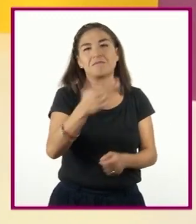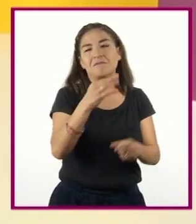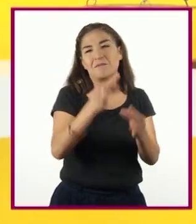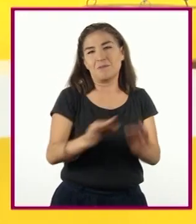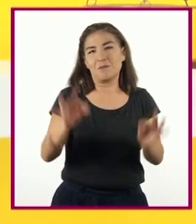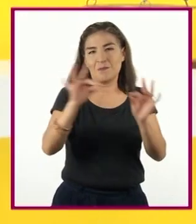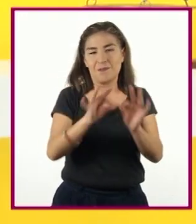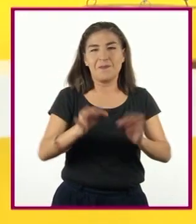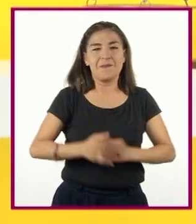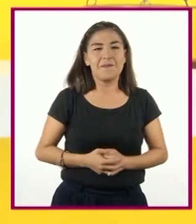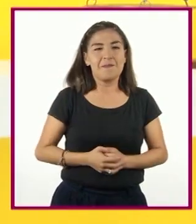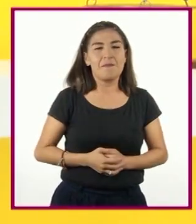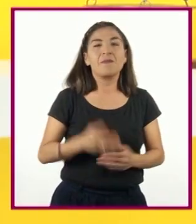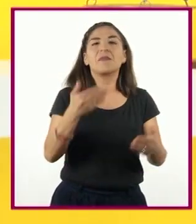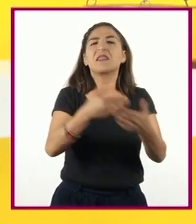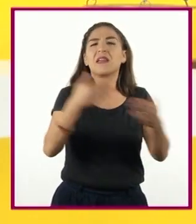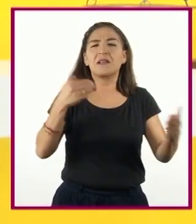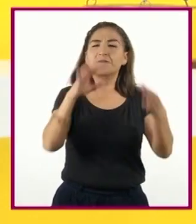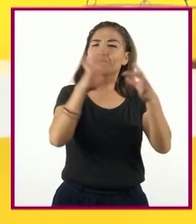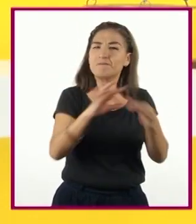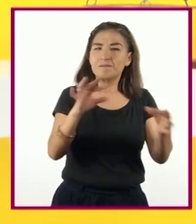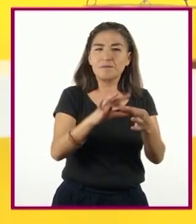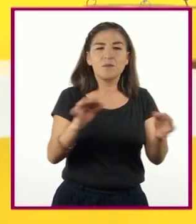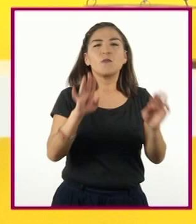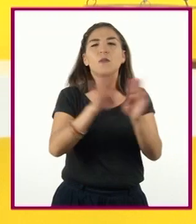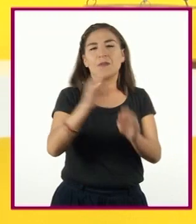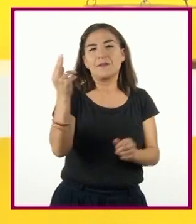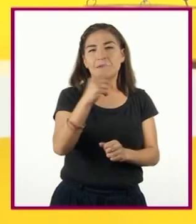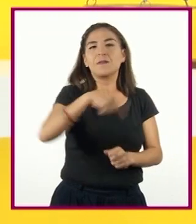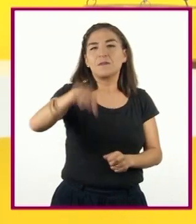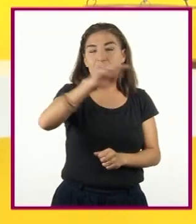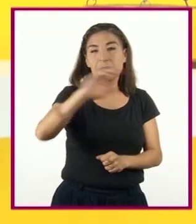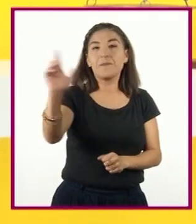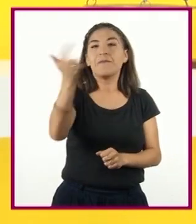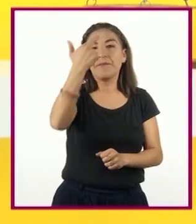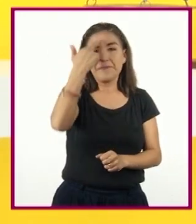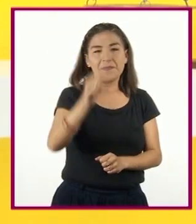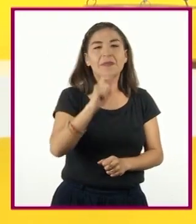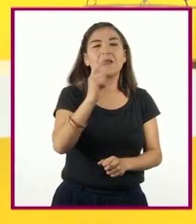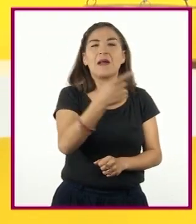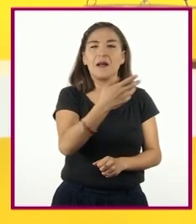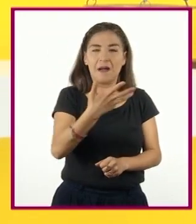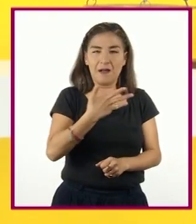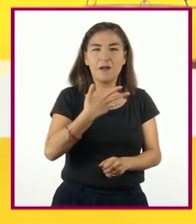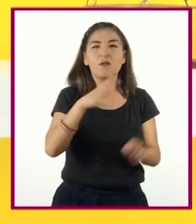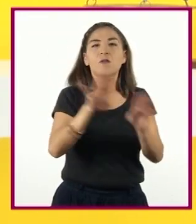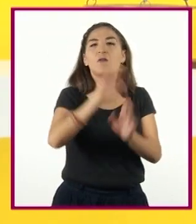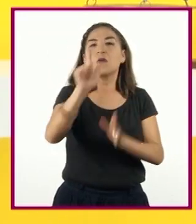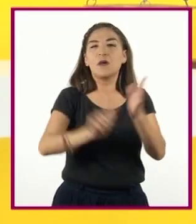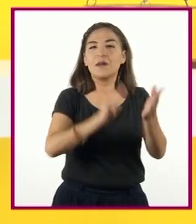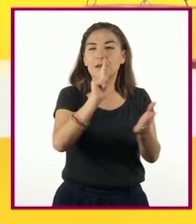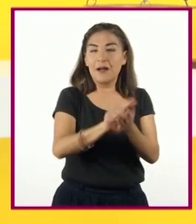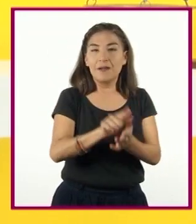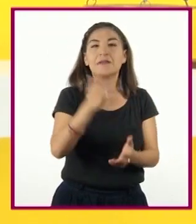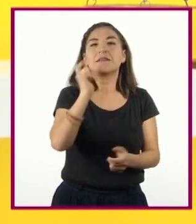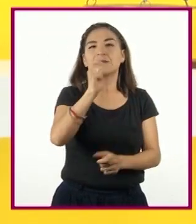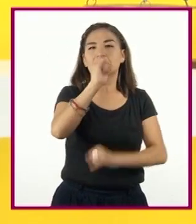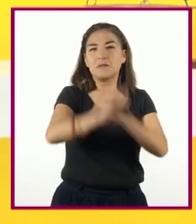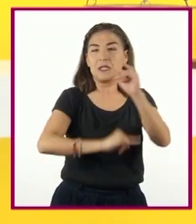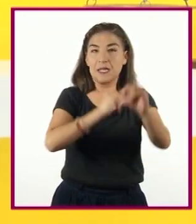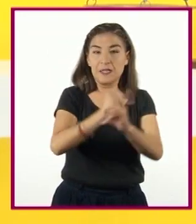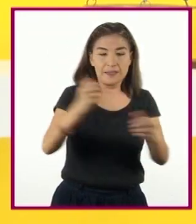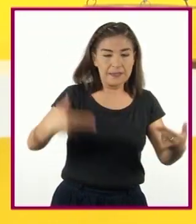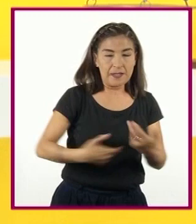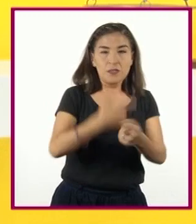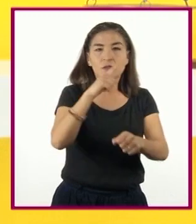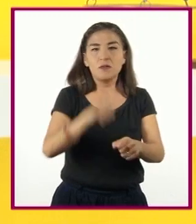elementales. Pero antes de seguir avanzando, es importante recordar que existe un marco legal internacional y